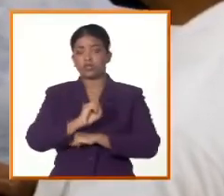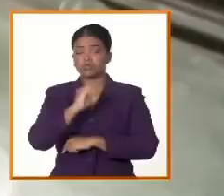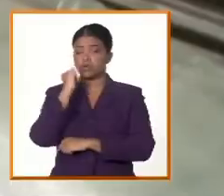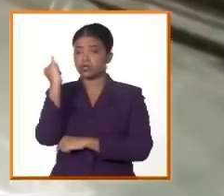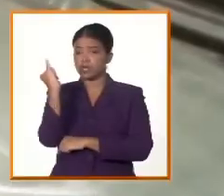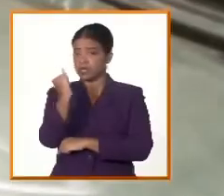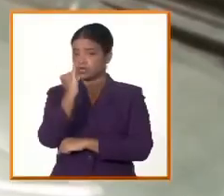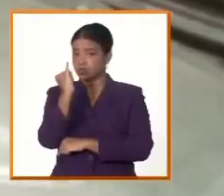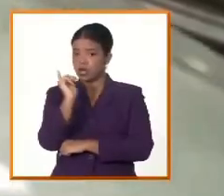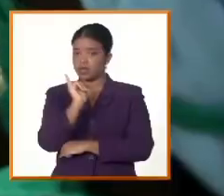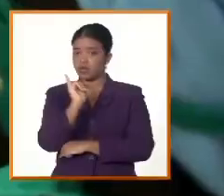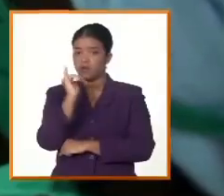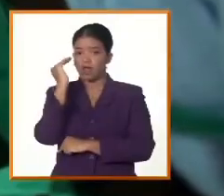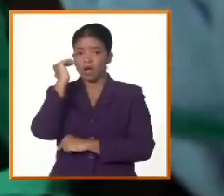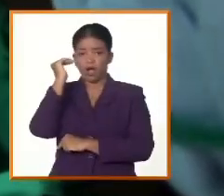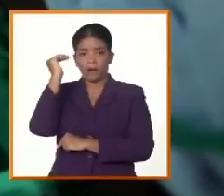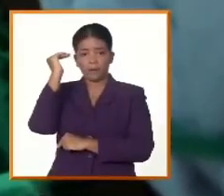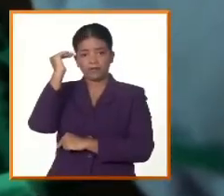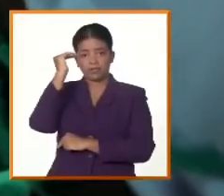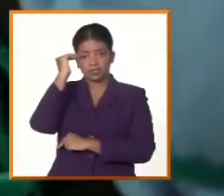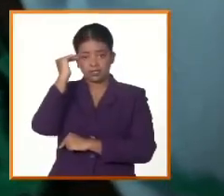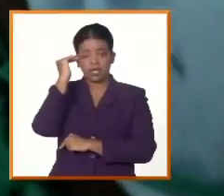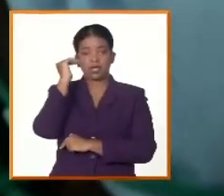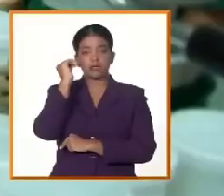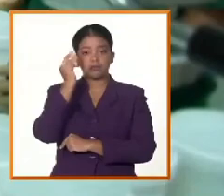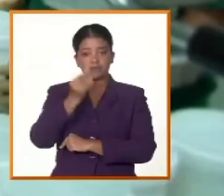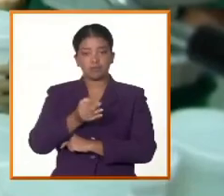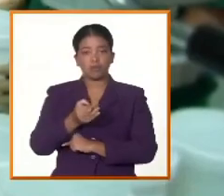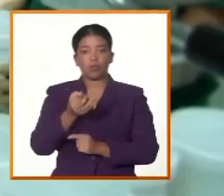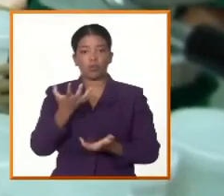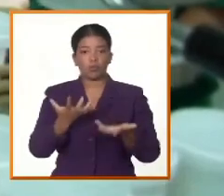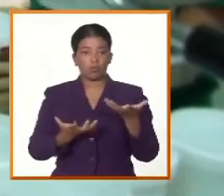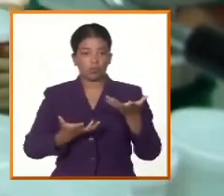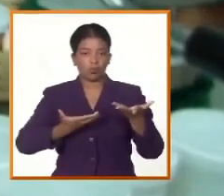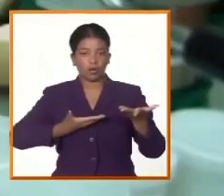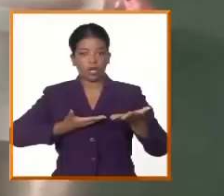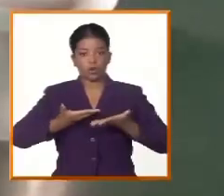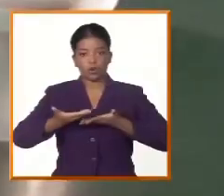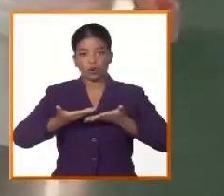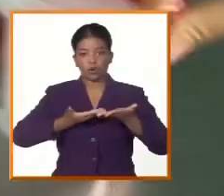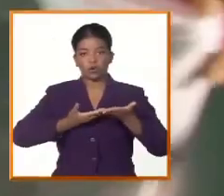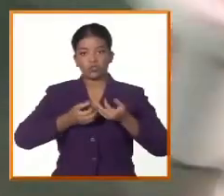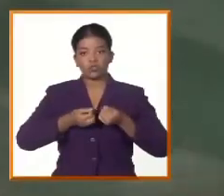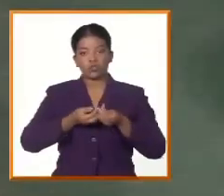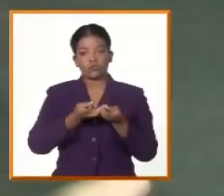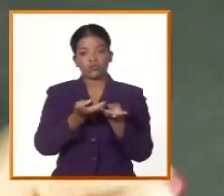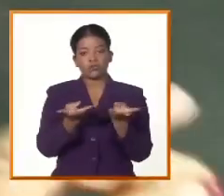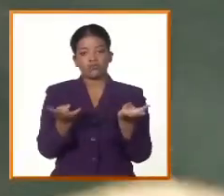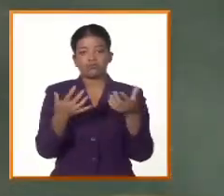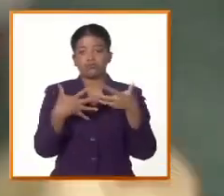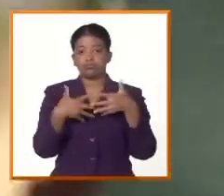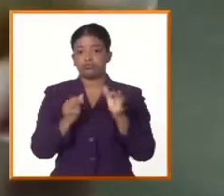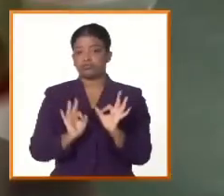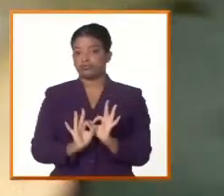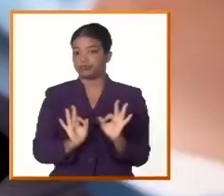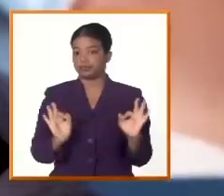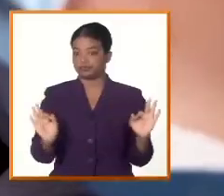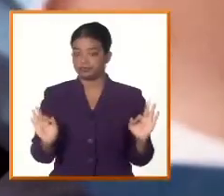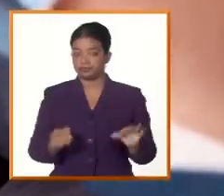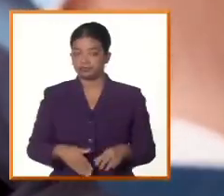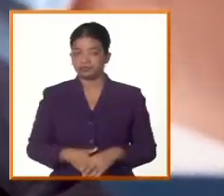y emplea sus capacidades instaladas para elaborar y comercializar un surtido de productos de alta calidad